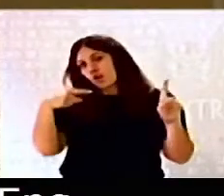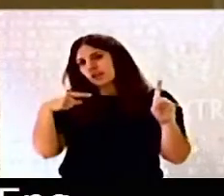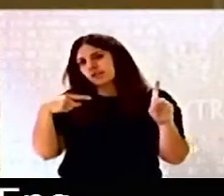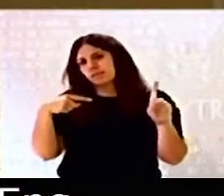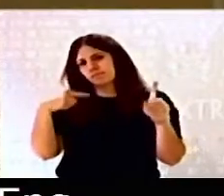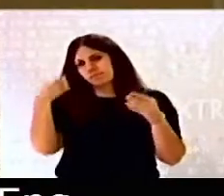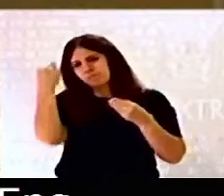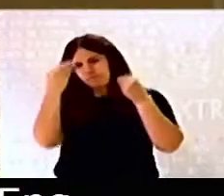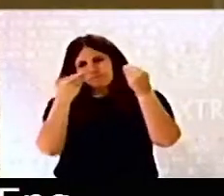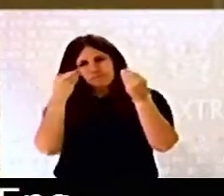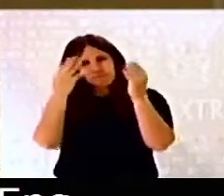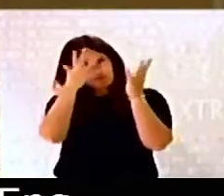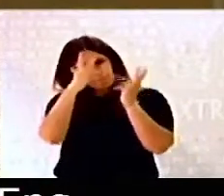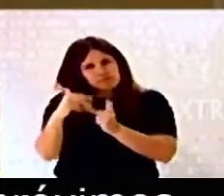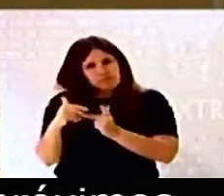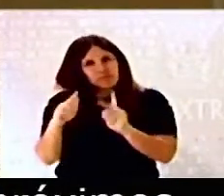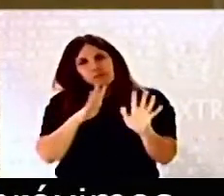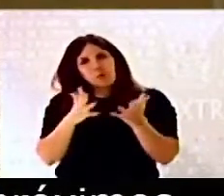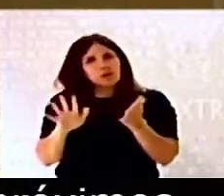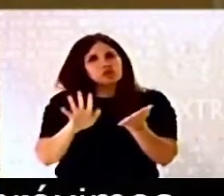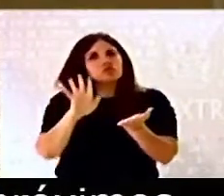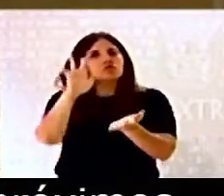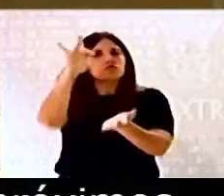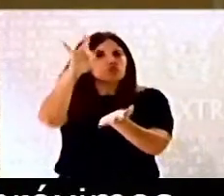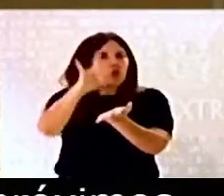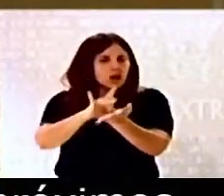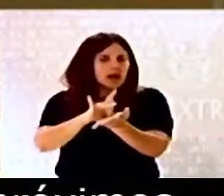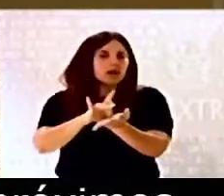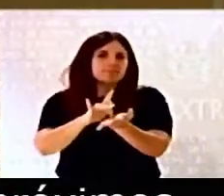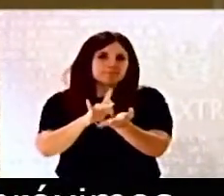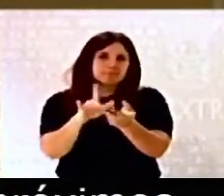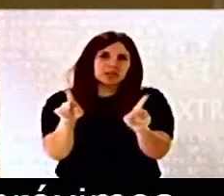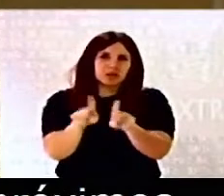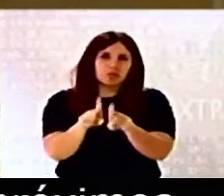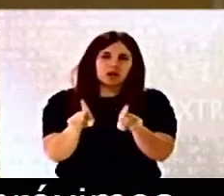es que estamos llegando al momento de la